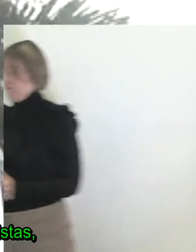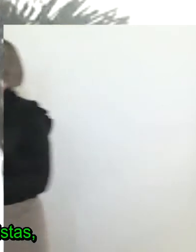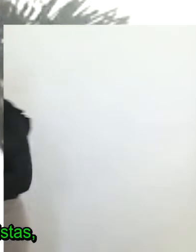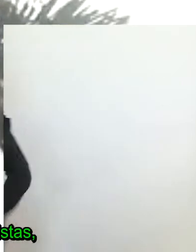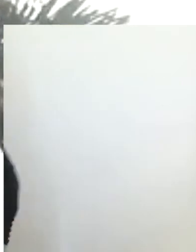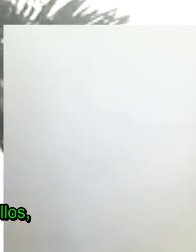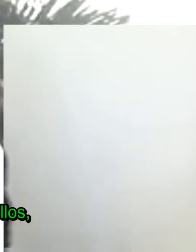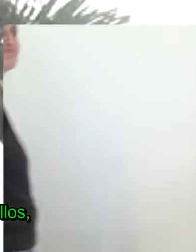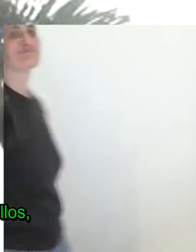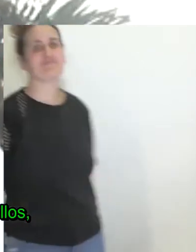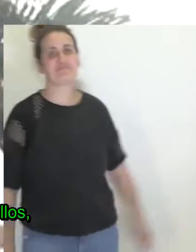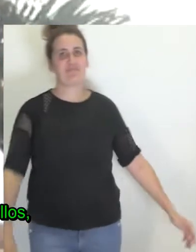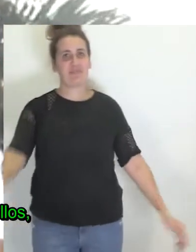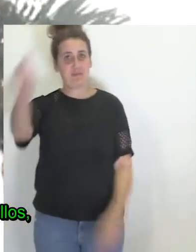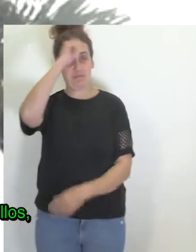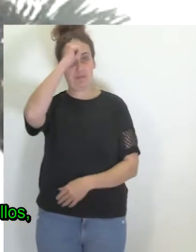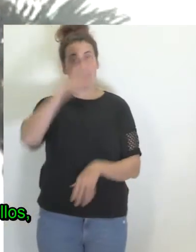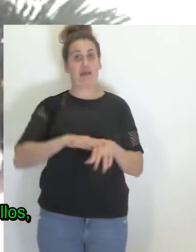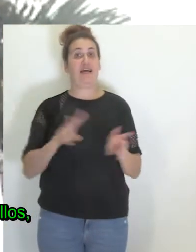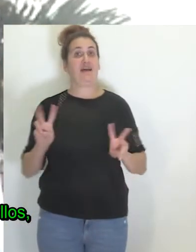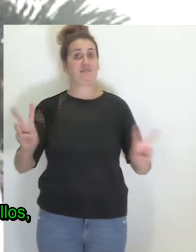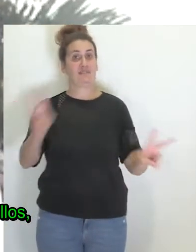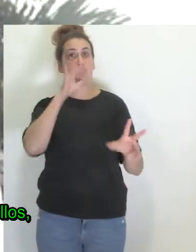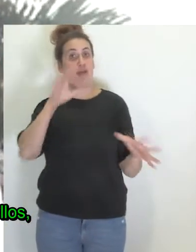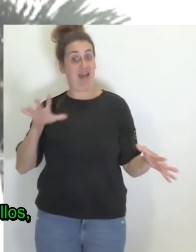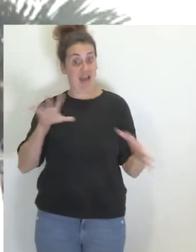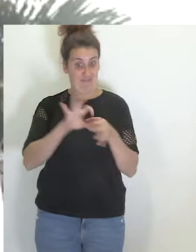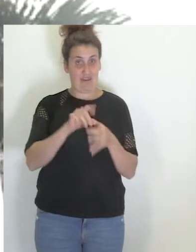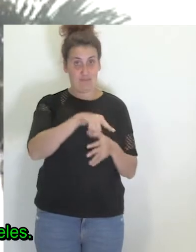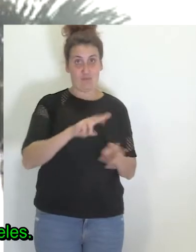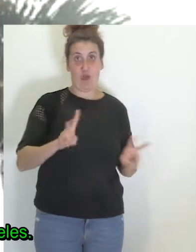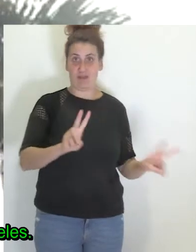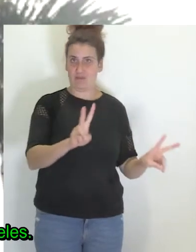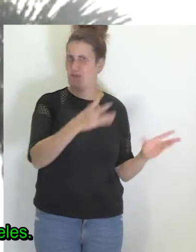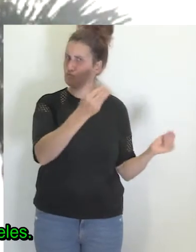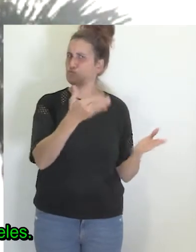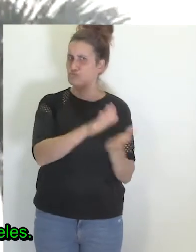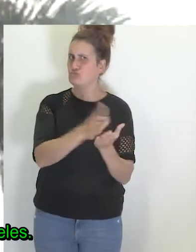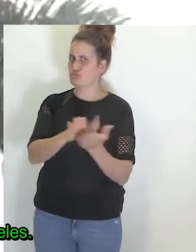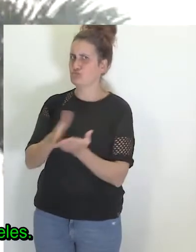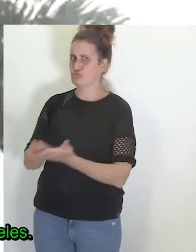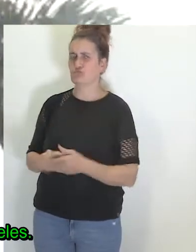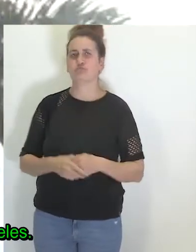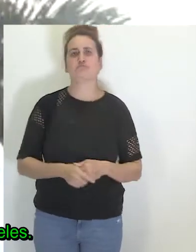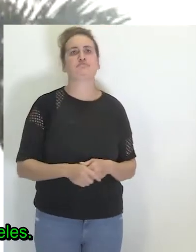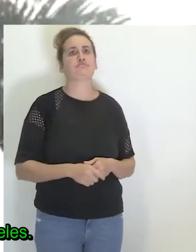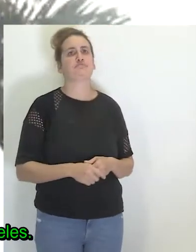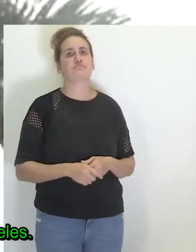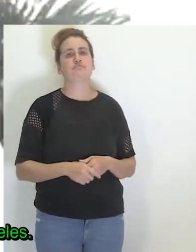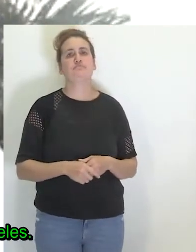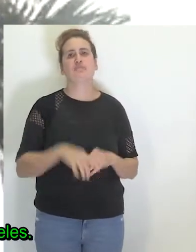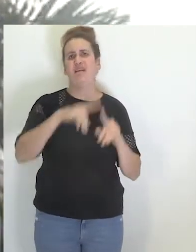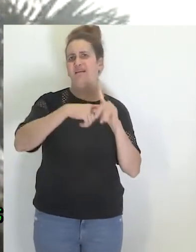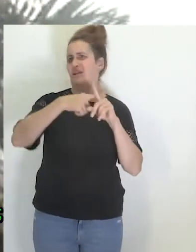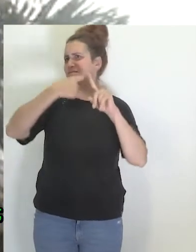los activistas, porque muchos activistas de ellos, afines a ellos, murieron de los